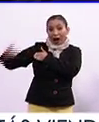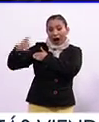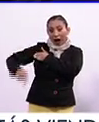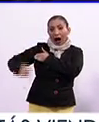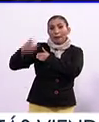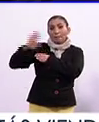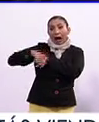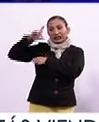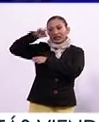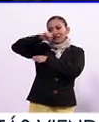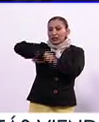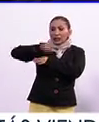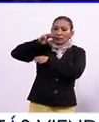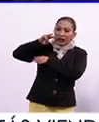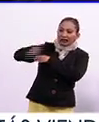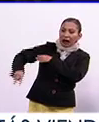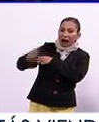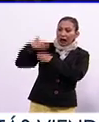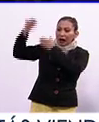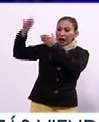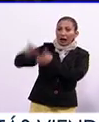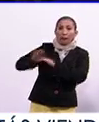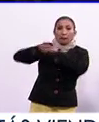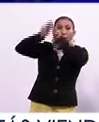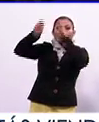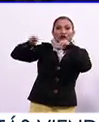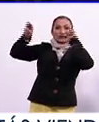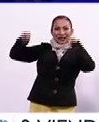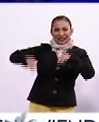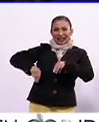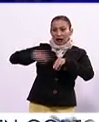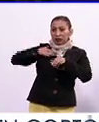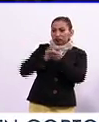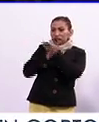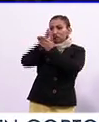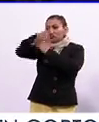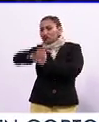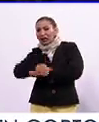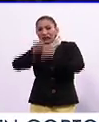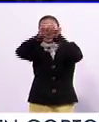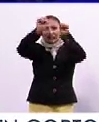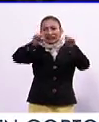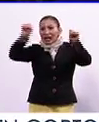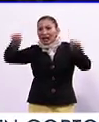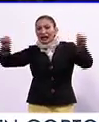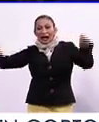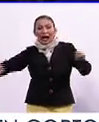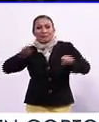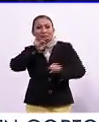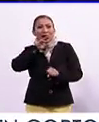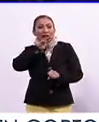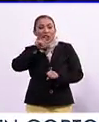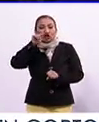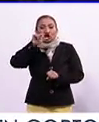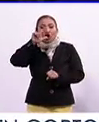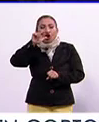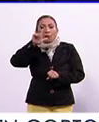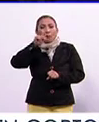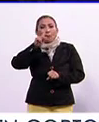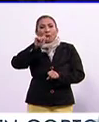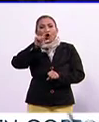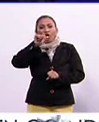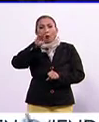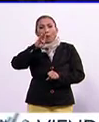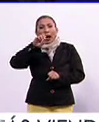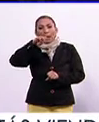era la parte más difícil porque ya era la llegada a la montaña y cruzar toda la Sierra Madre Occidental para llegar a Topolobampo, en el